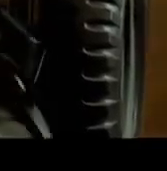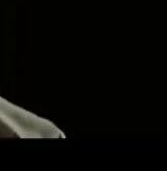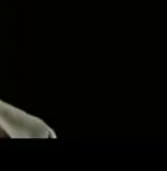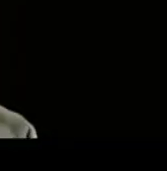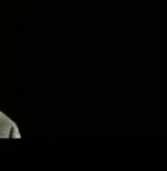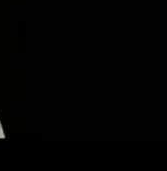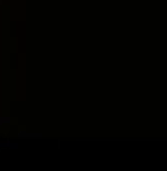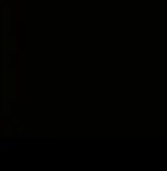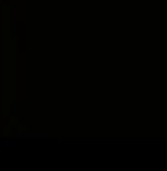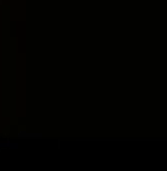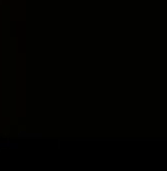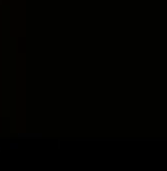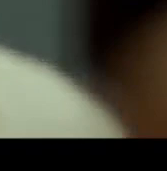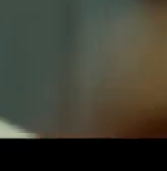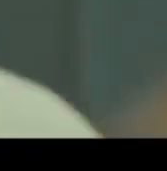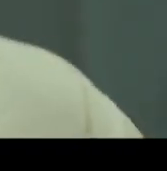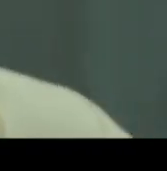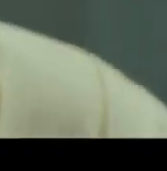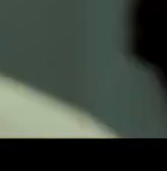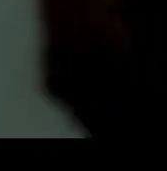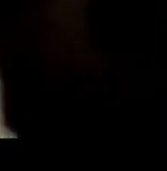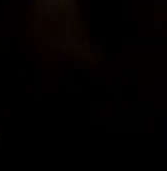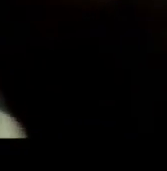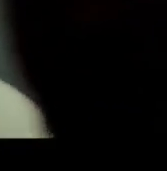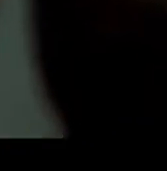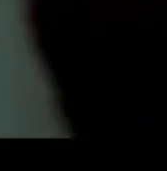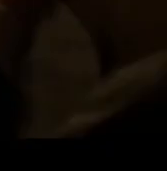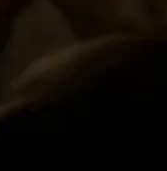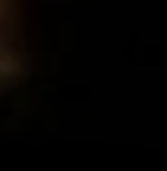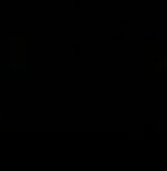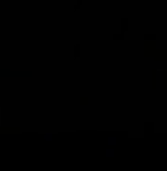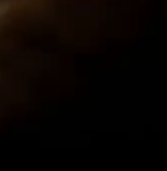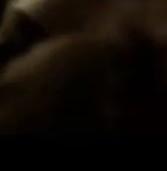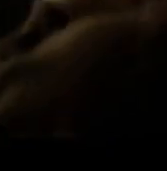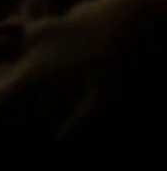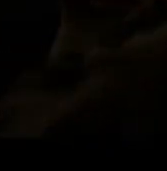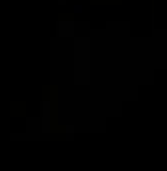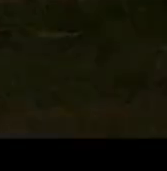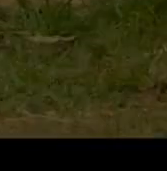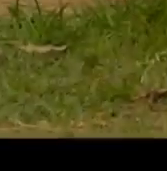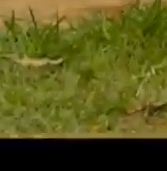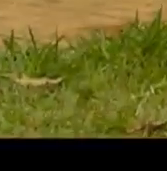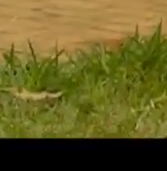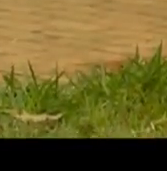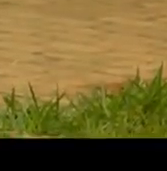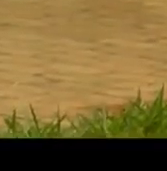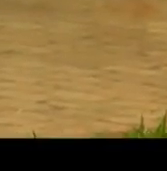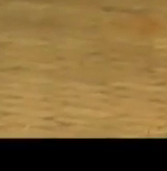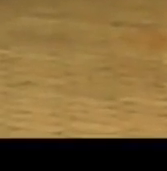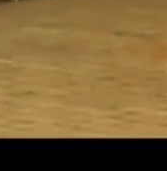Aunque a ellos ni un golpe militar les truncará su pasión por vivir